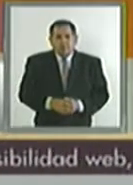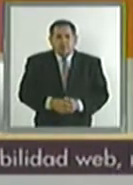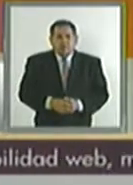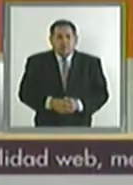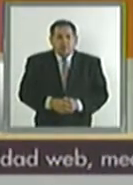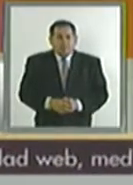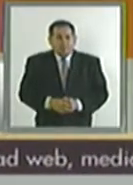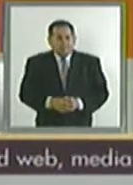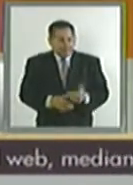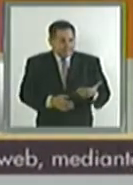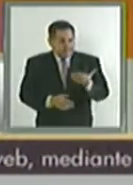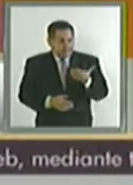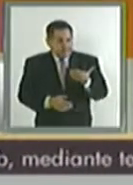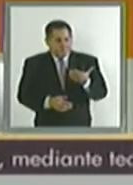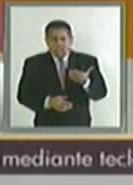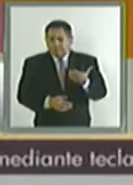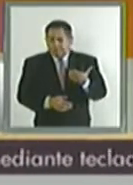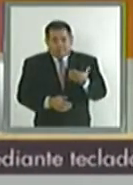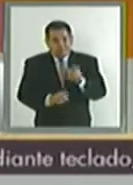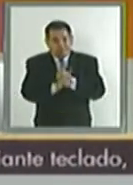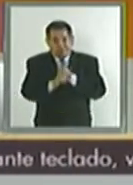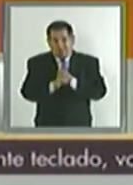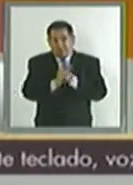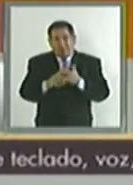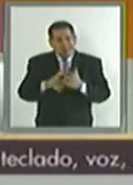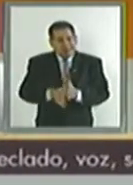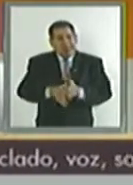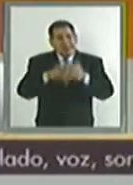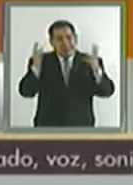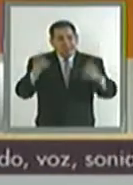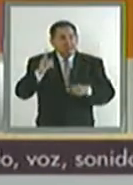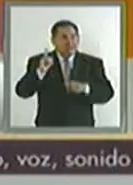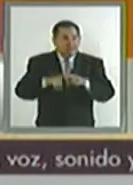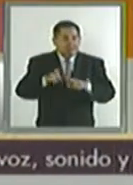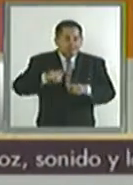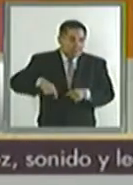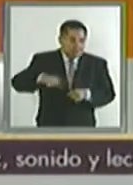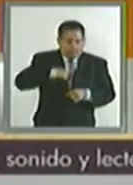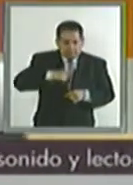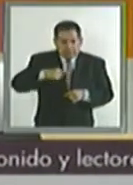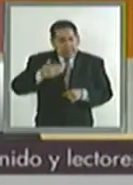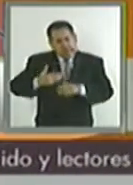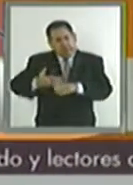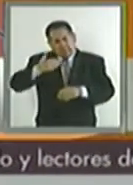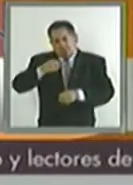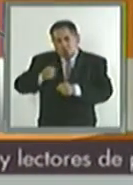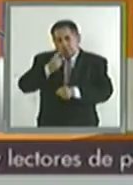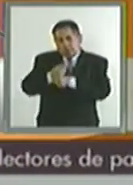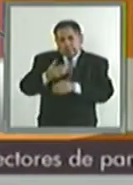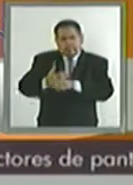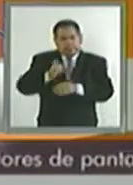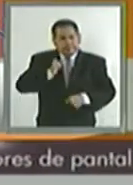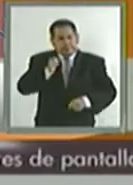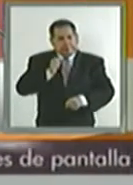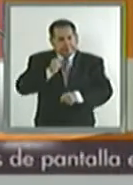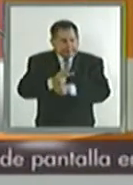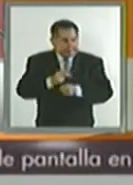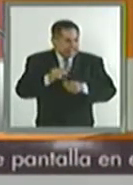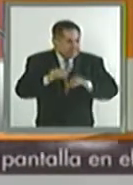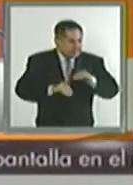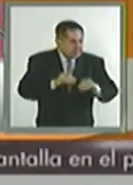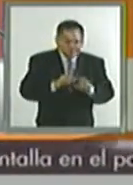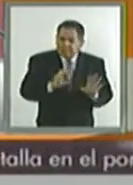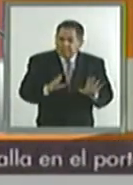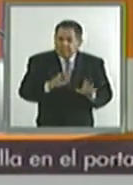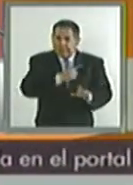Los datos revelan que estamos frente a un problema de salud pública, y si bien hemos atendido de manera oportuna, debemos tomar medidas de